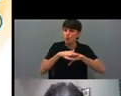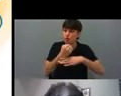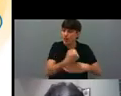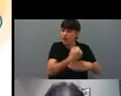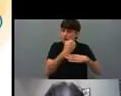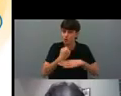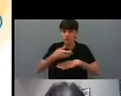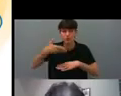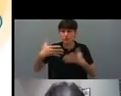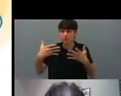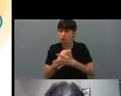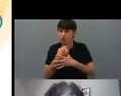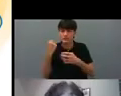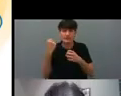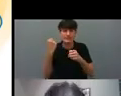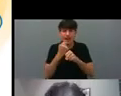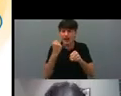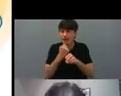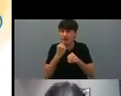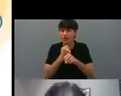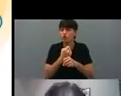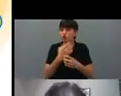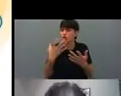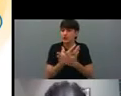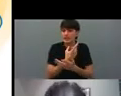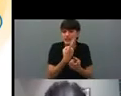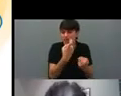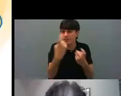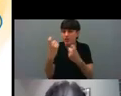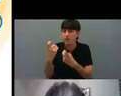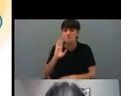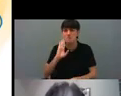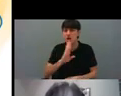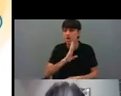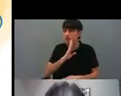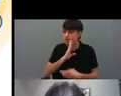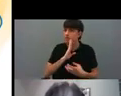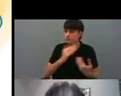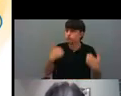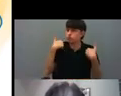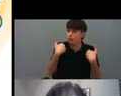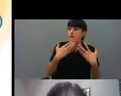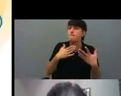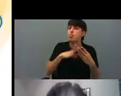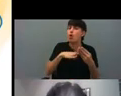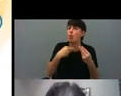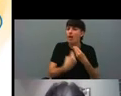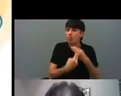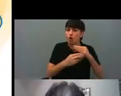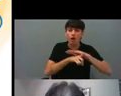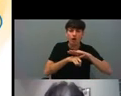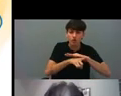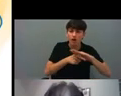todas las necesidades, pues no habrá presentado mi madre papeles. Incluso las necesidades